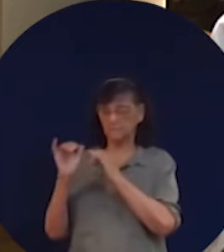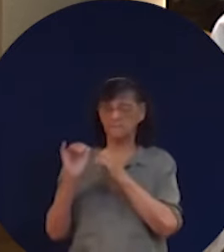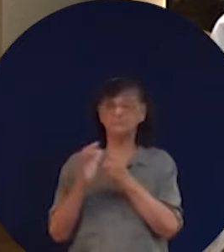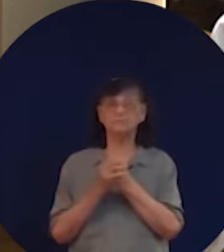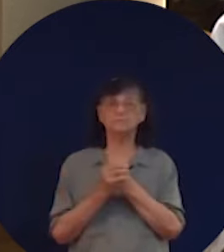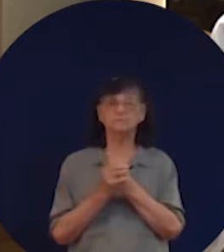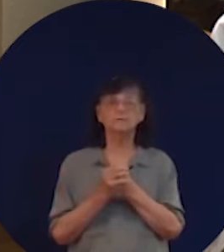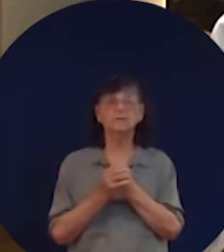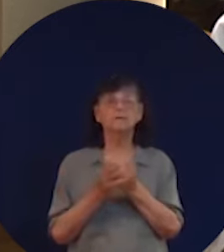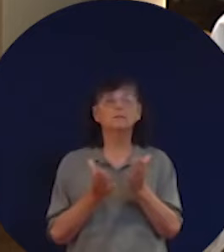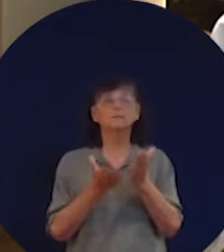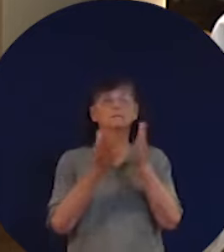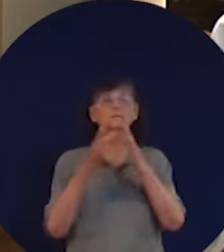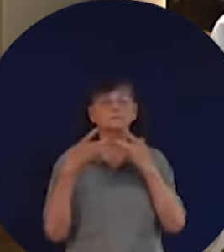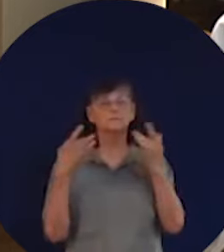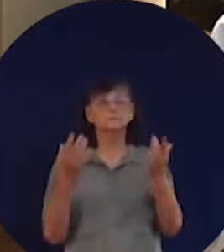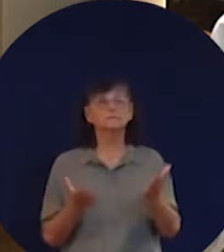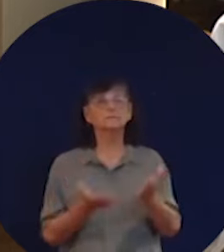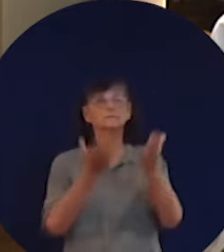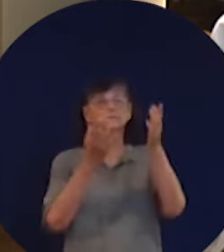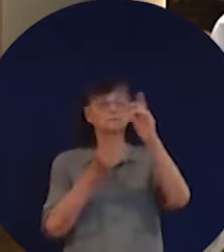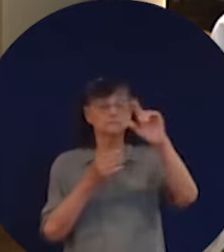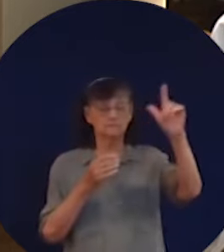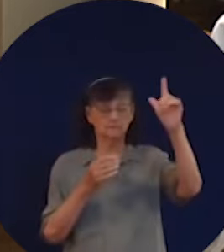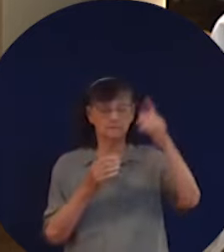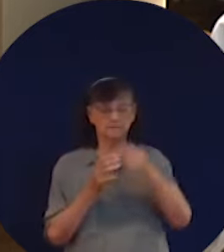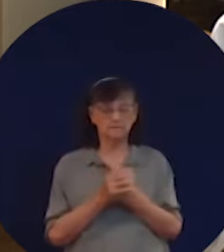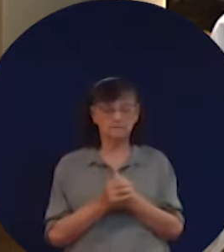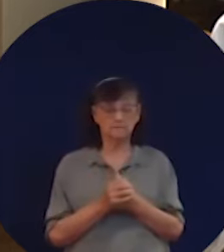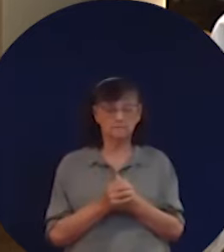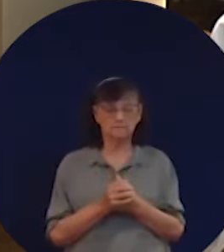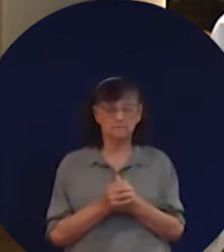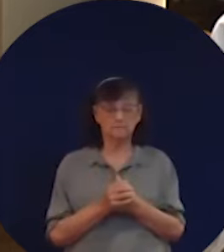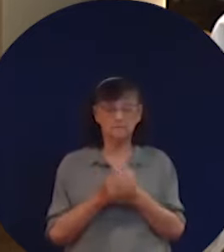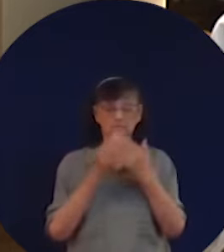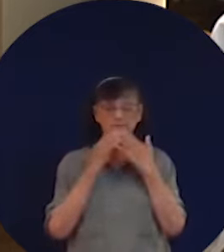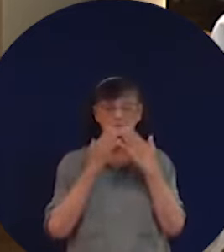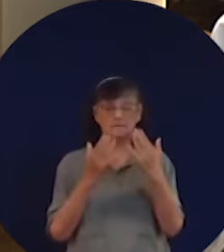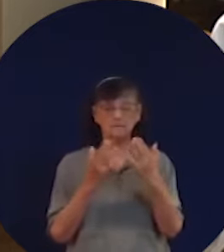para la salvación de todos, por Jesucristo nuestro Señor.